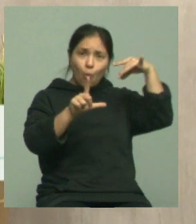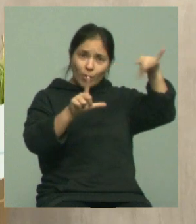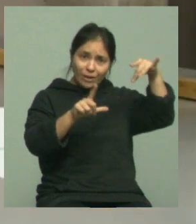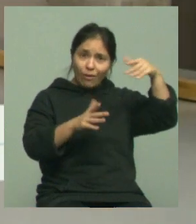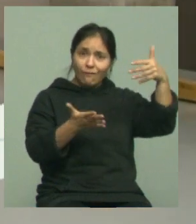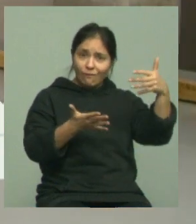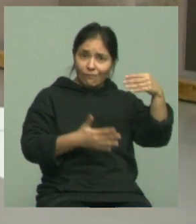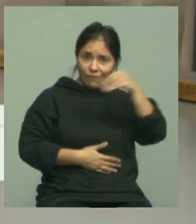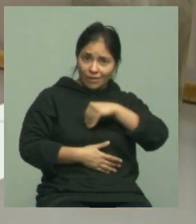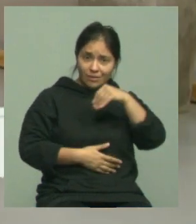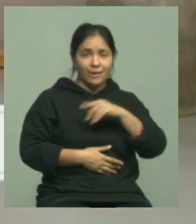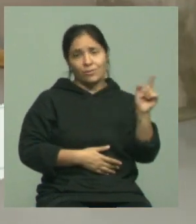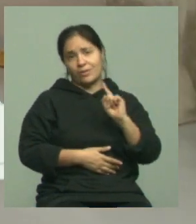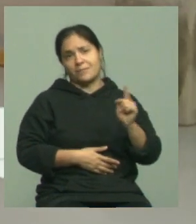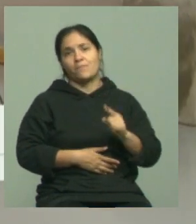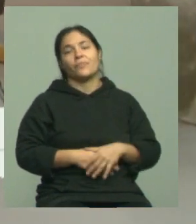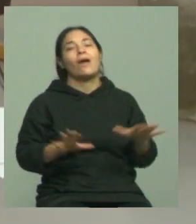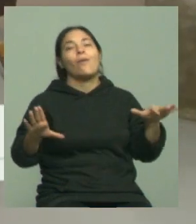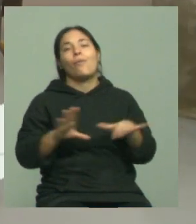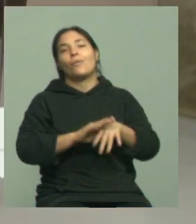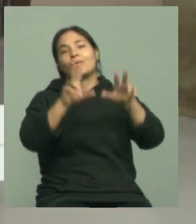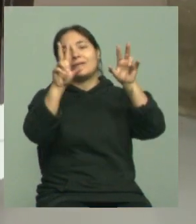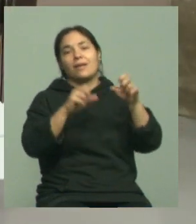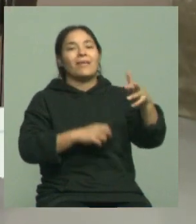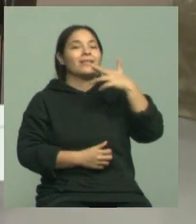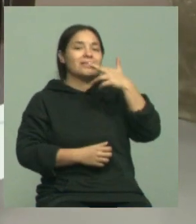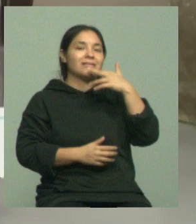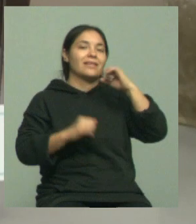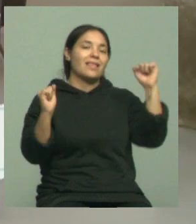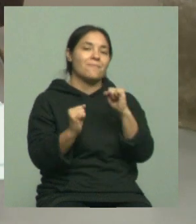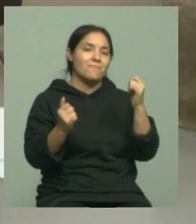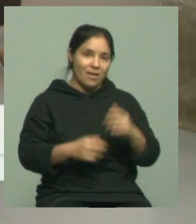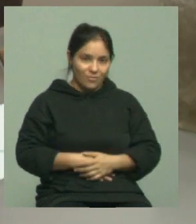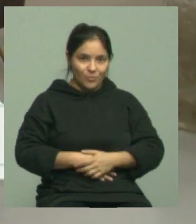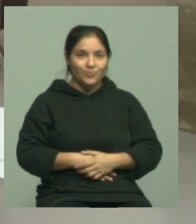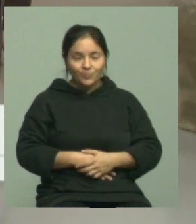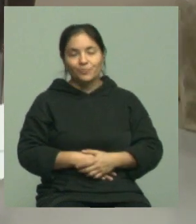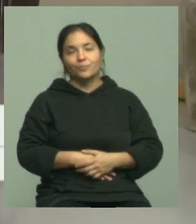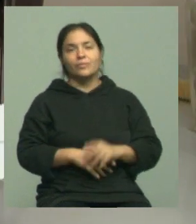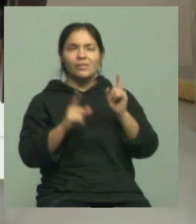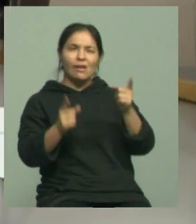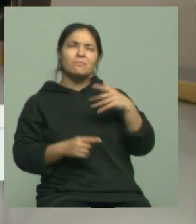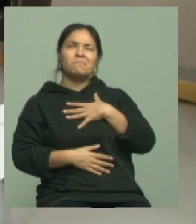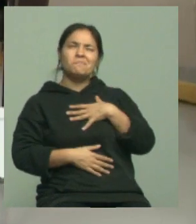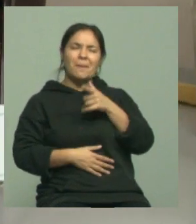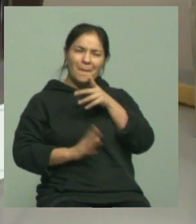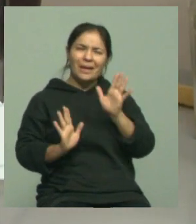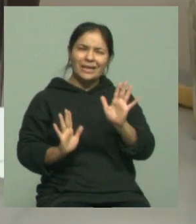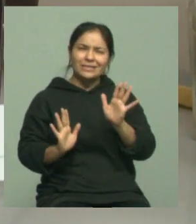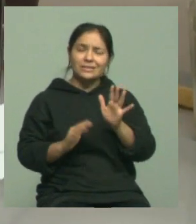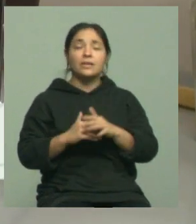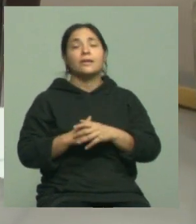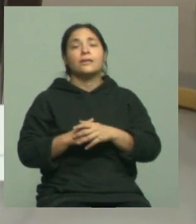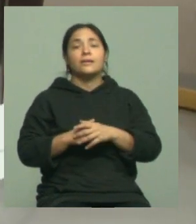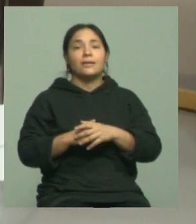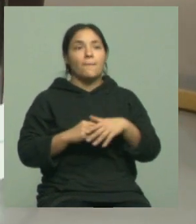de los discursos de odio. En este caso, porque estamos hablando de esto pasado el 17 de mayo. Y porque también me da la sensación, decime si me equivoco, de que por ahí es lo más